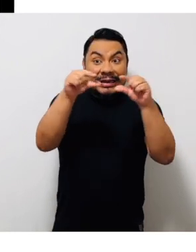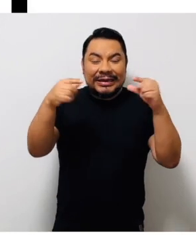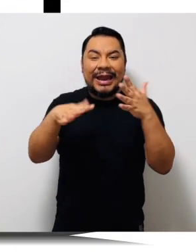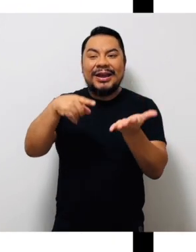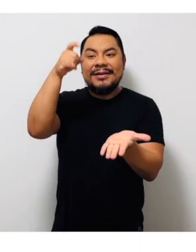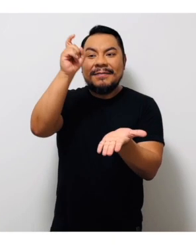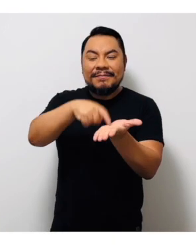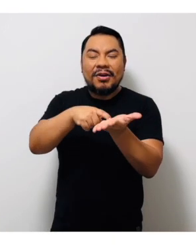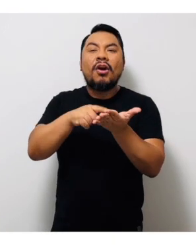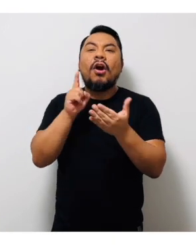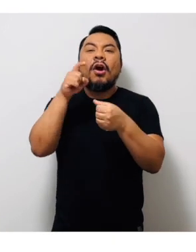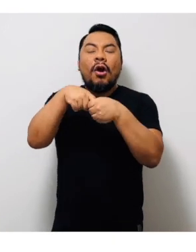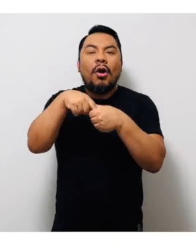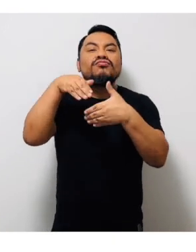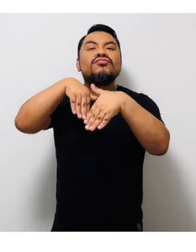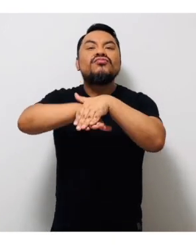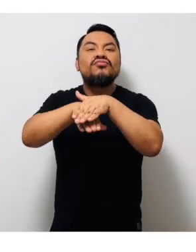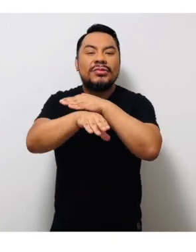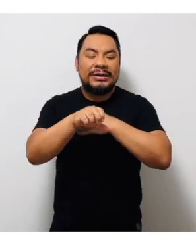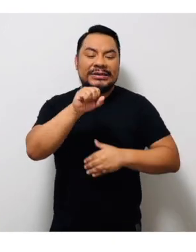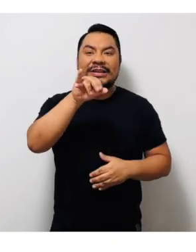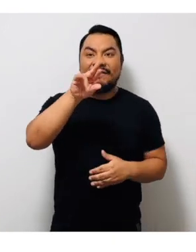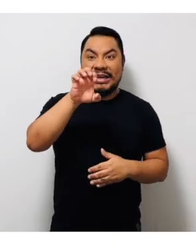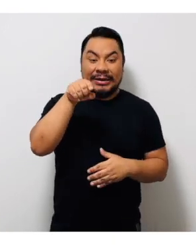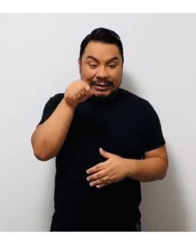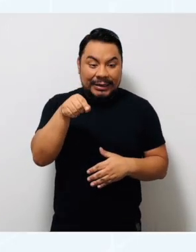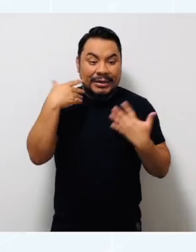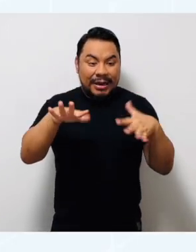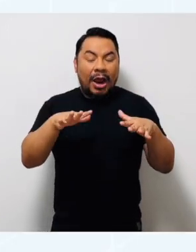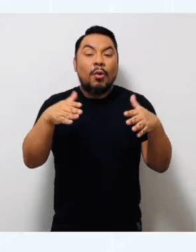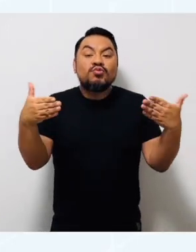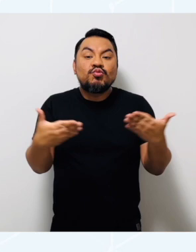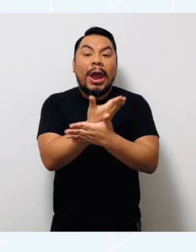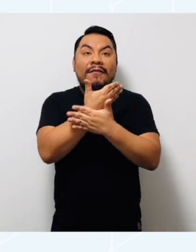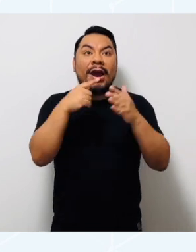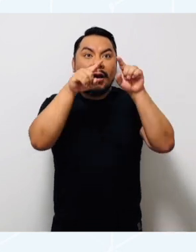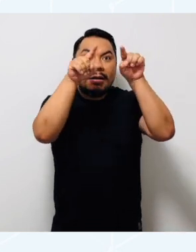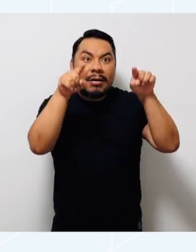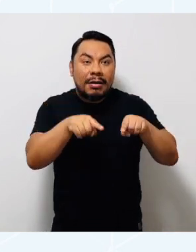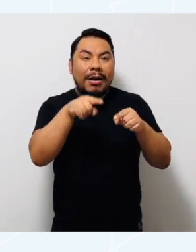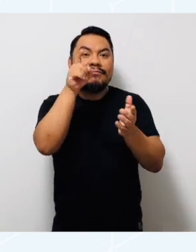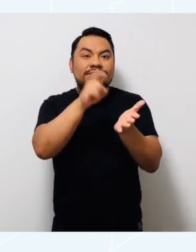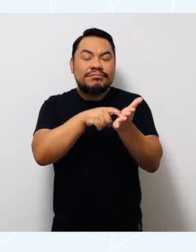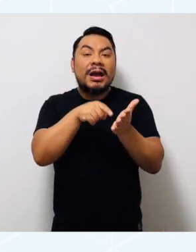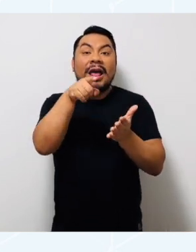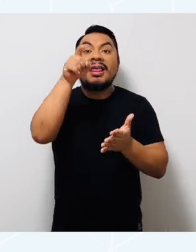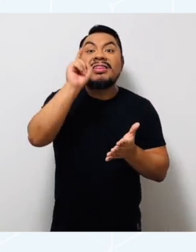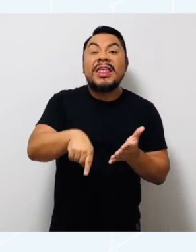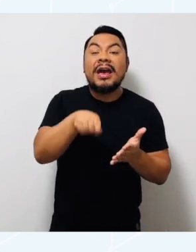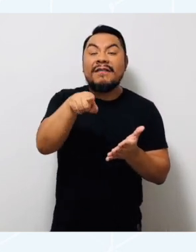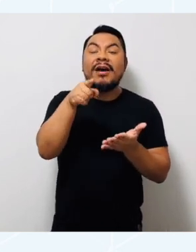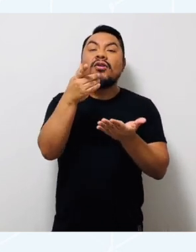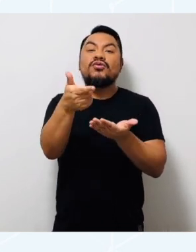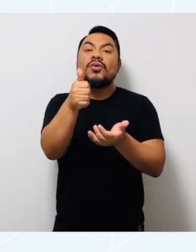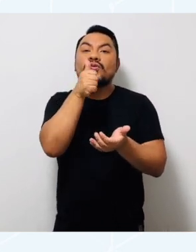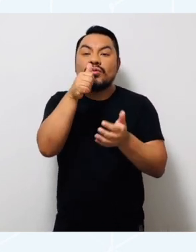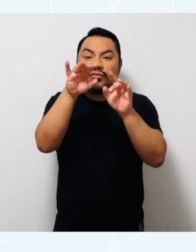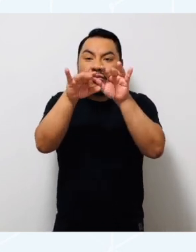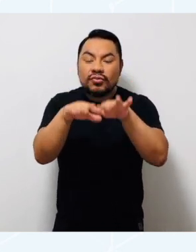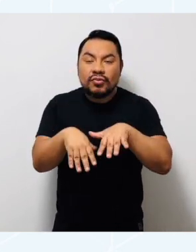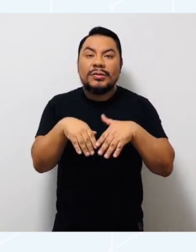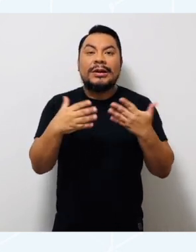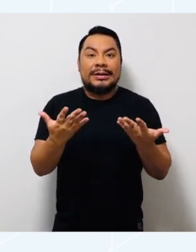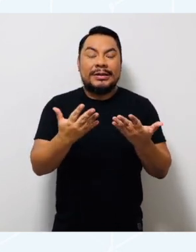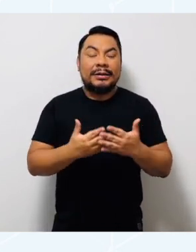y haz clic en módulo de postulación CIVEC. Crear cuenta. Para postular deberás contar con una cuenta en el módulo